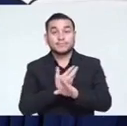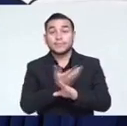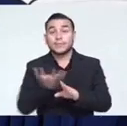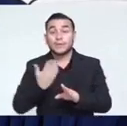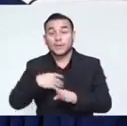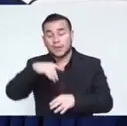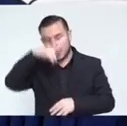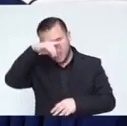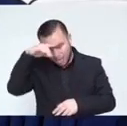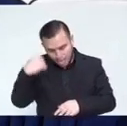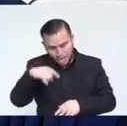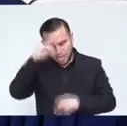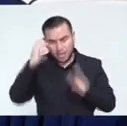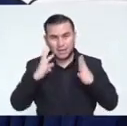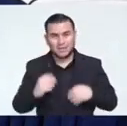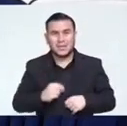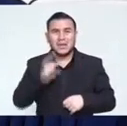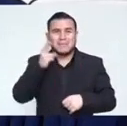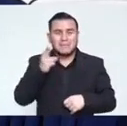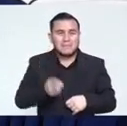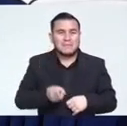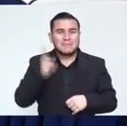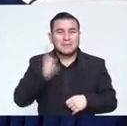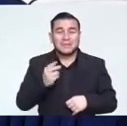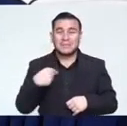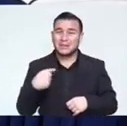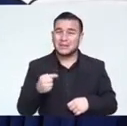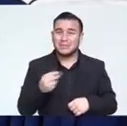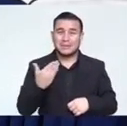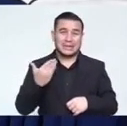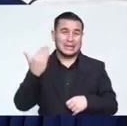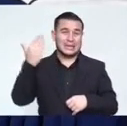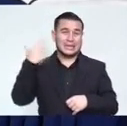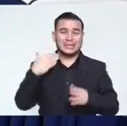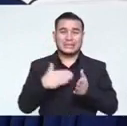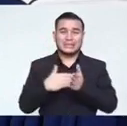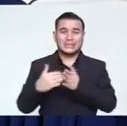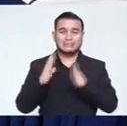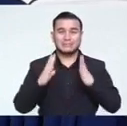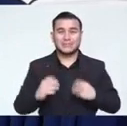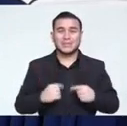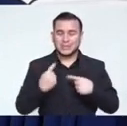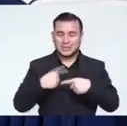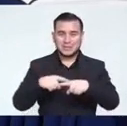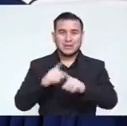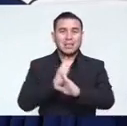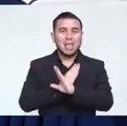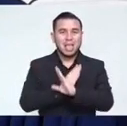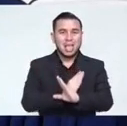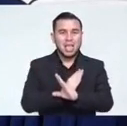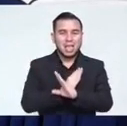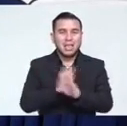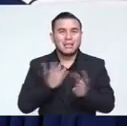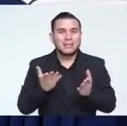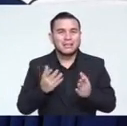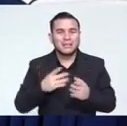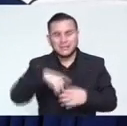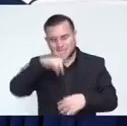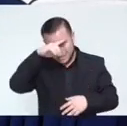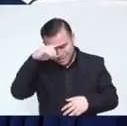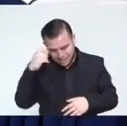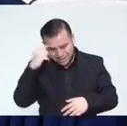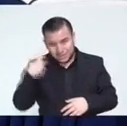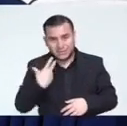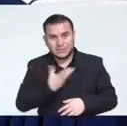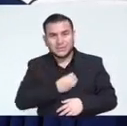hecho. Ellos no han hecho absolutamente nada más que eso. Es obstruir y quieren seguir obstruyendo. Nosotros ya no nos